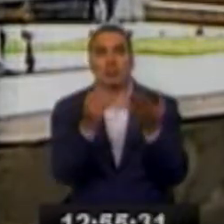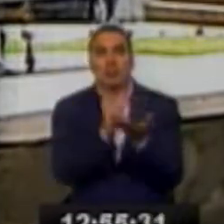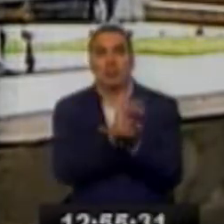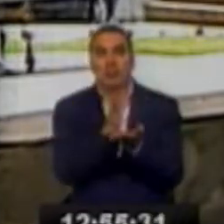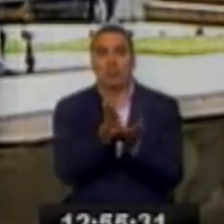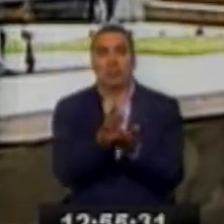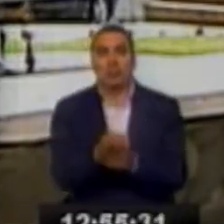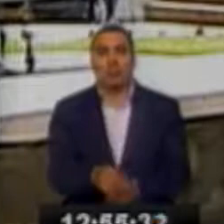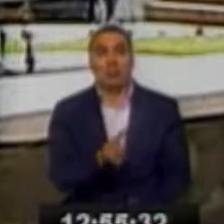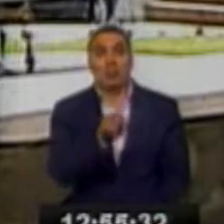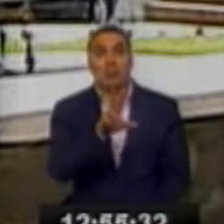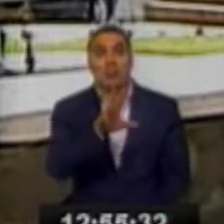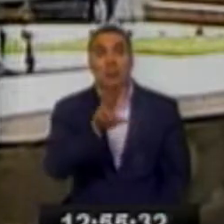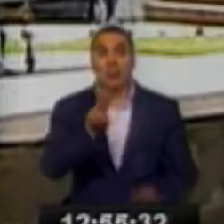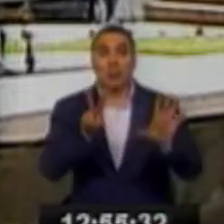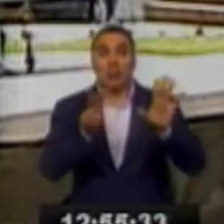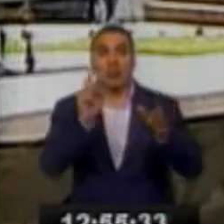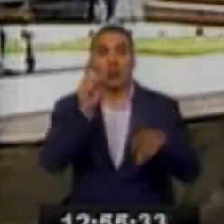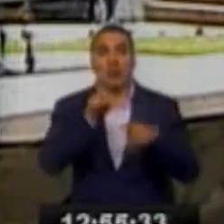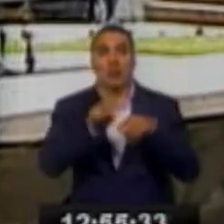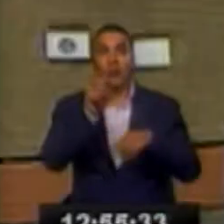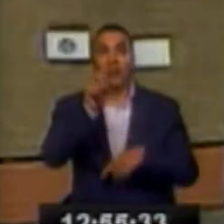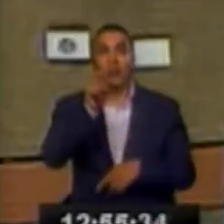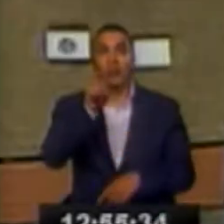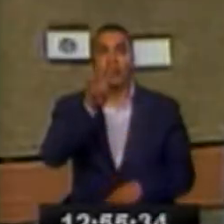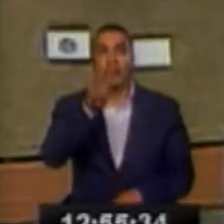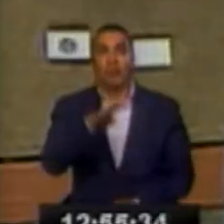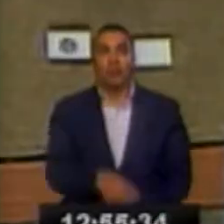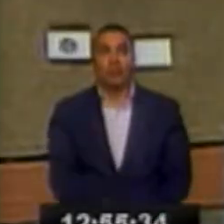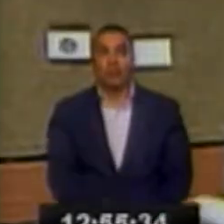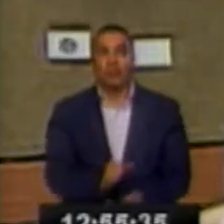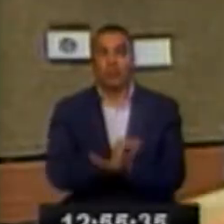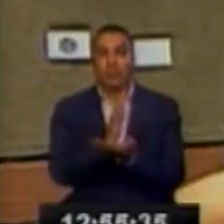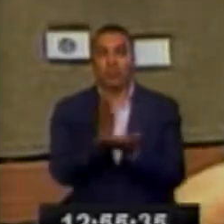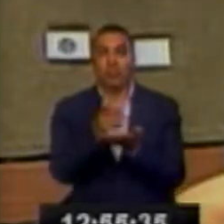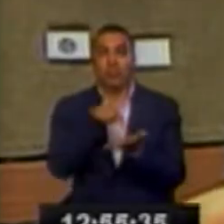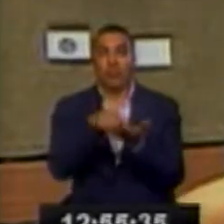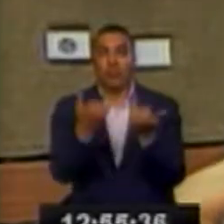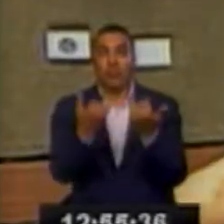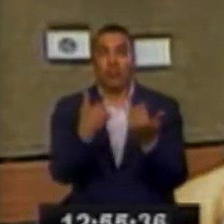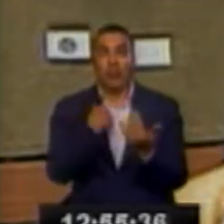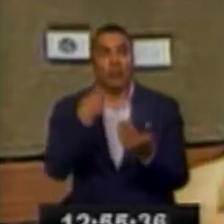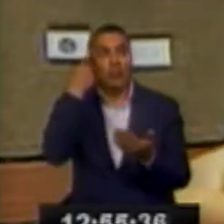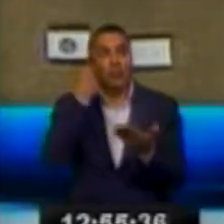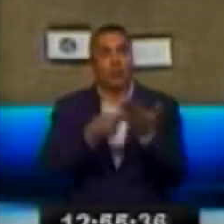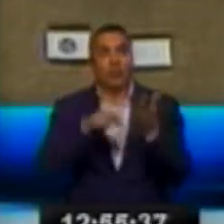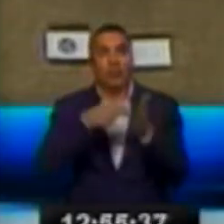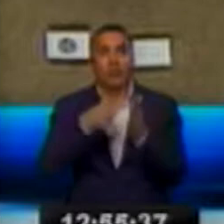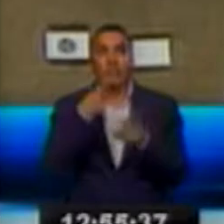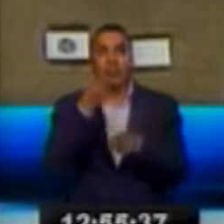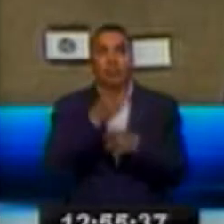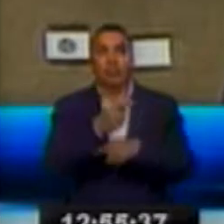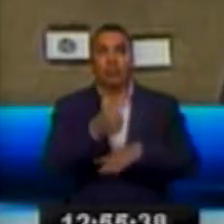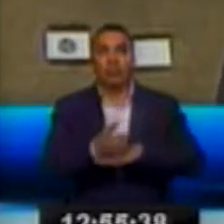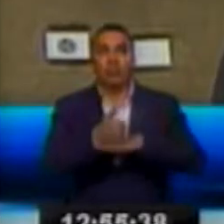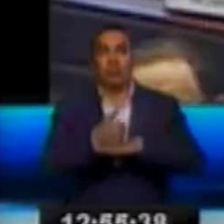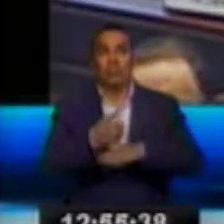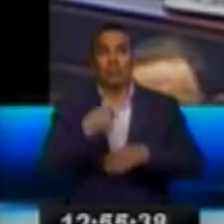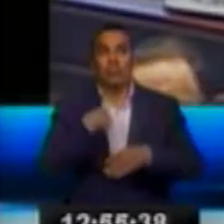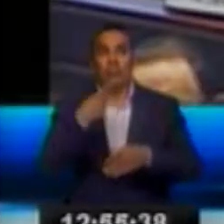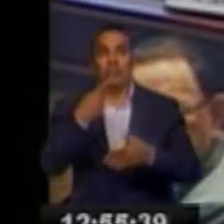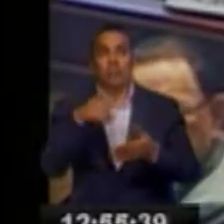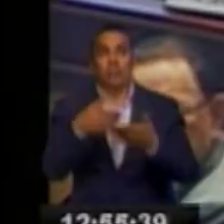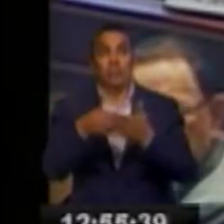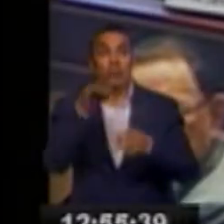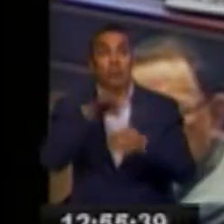asambleístas de 137 a 124. La Asamblea Nacional en este momento para proceder a la designación de autoridades tiene que ser bicameral. En